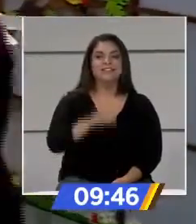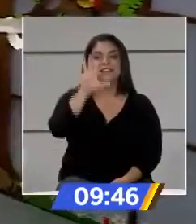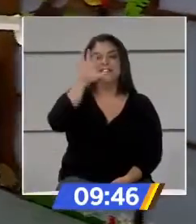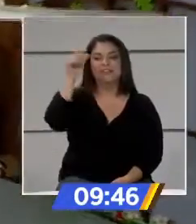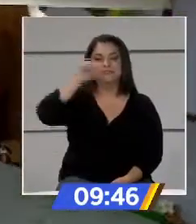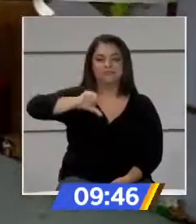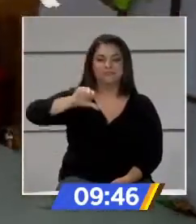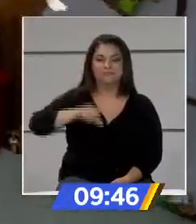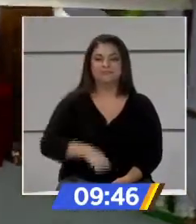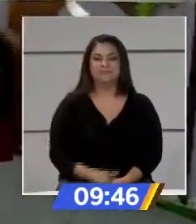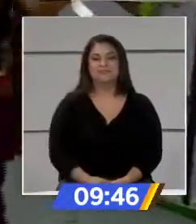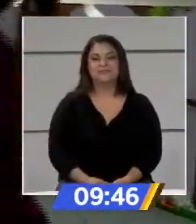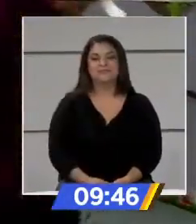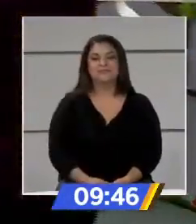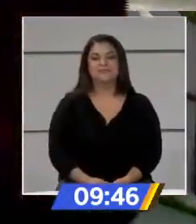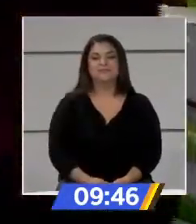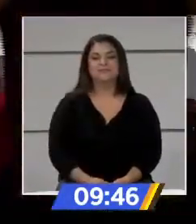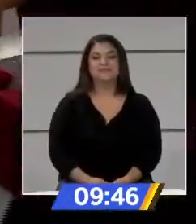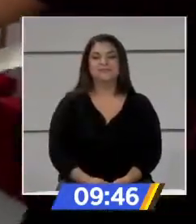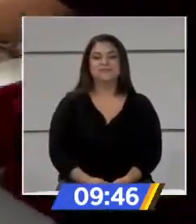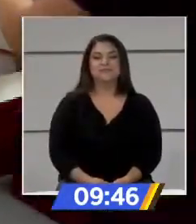5. Esa casi.